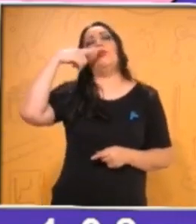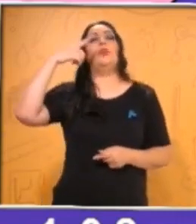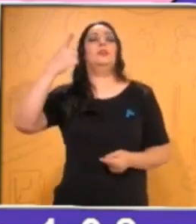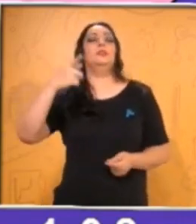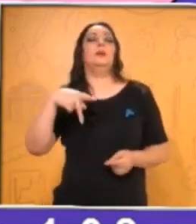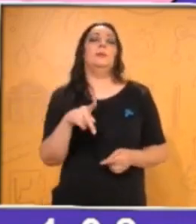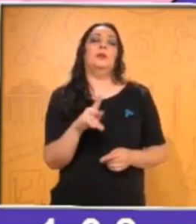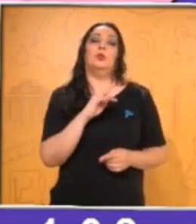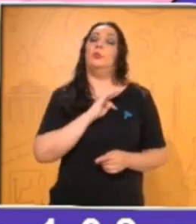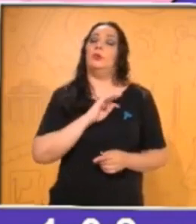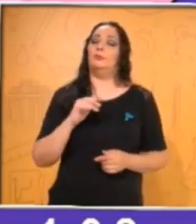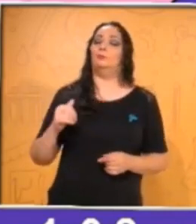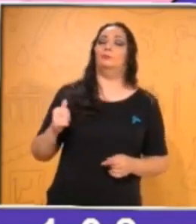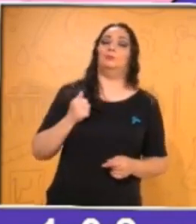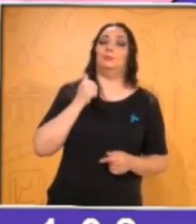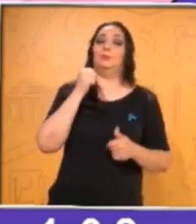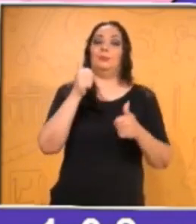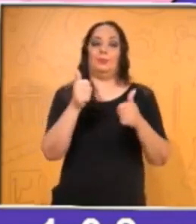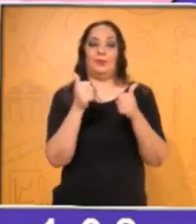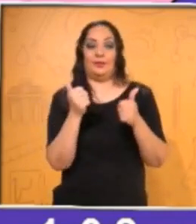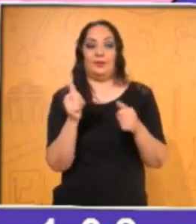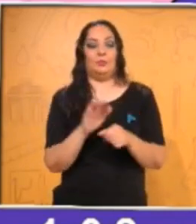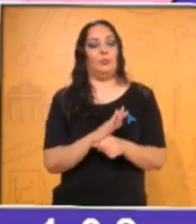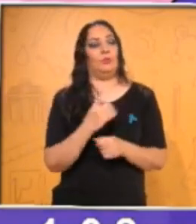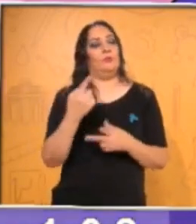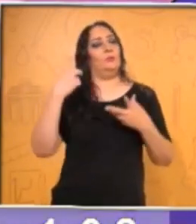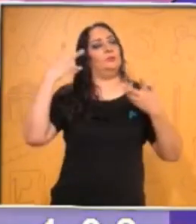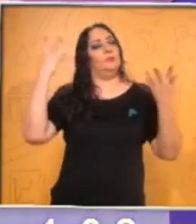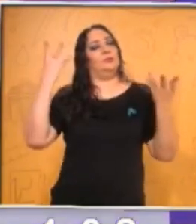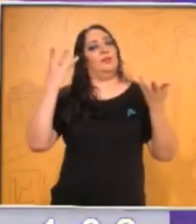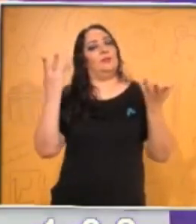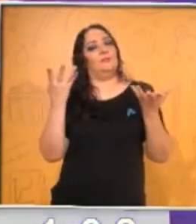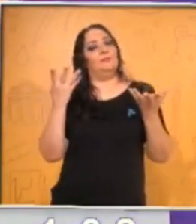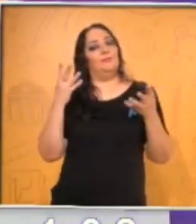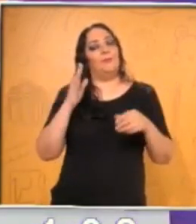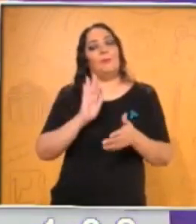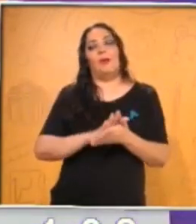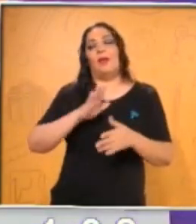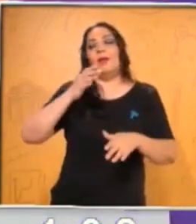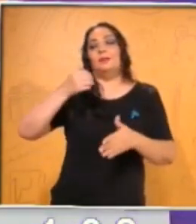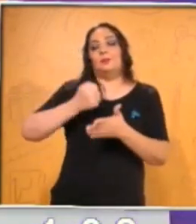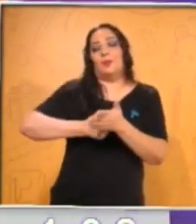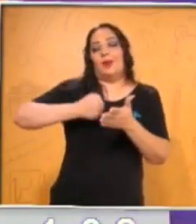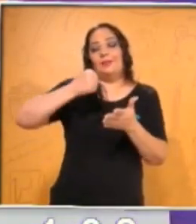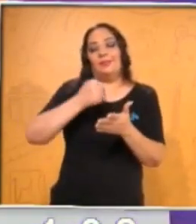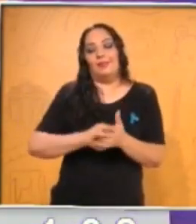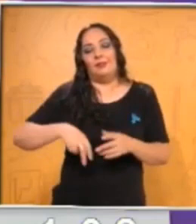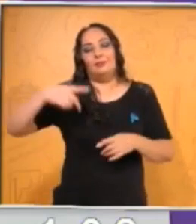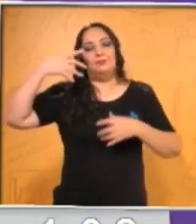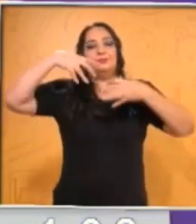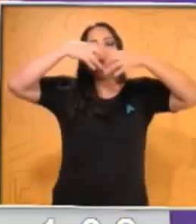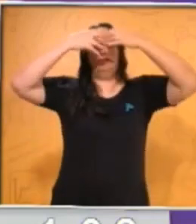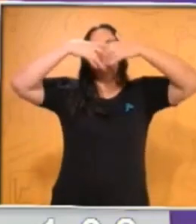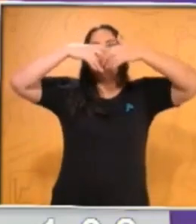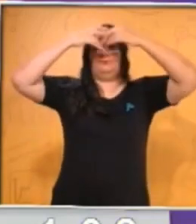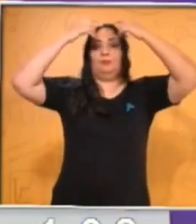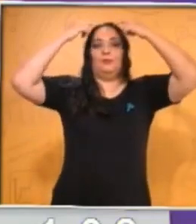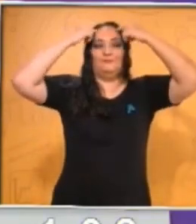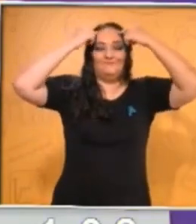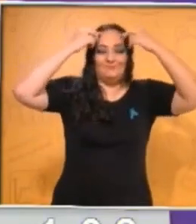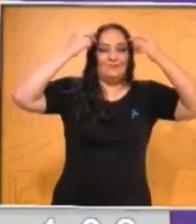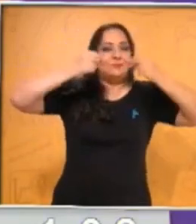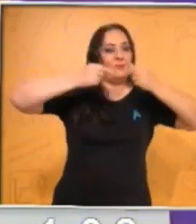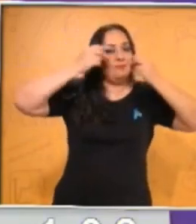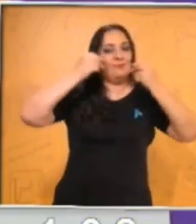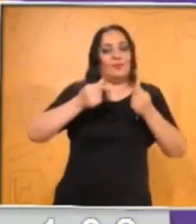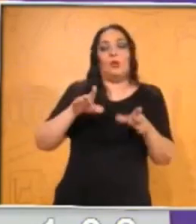le saca bastante provecho también, porque vamos a agilizar y vamos a practicar el cálculo de áreas, ¿verdad?